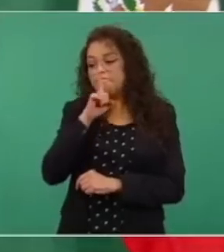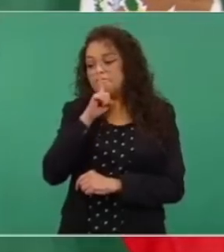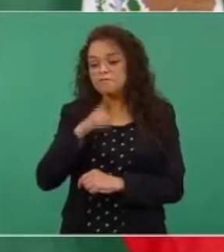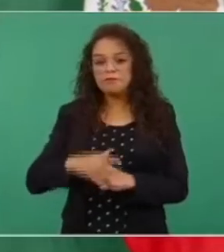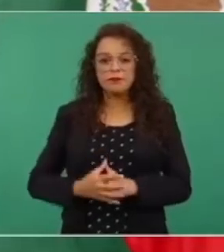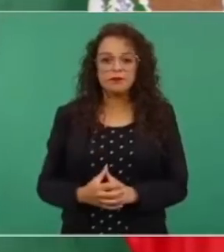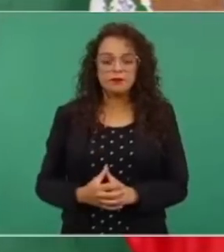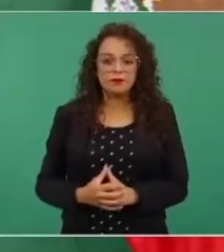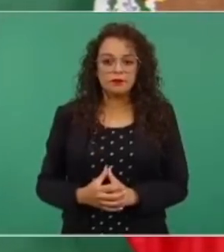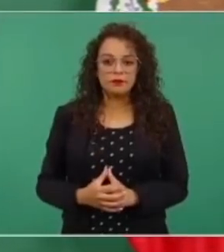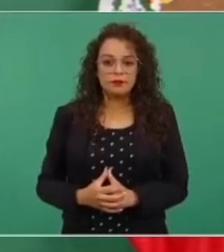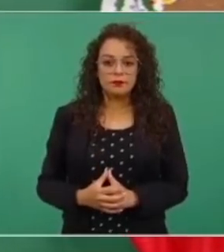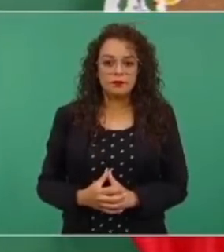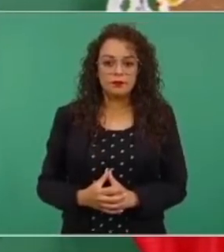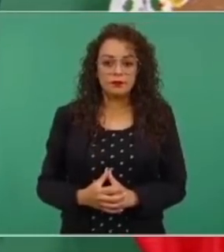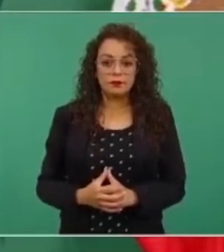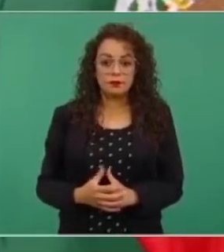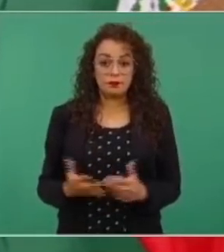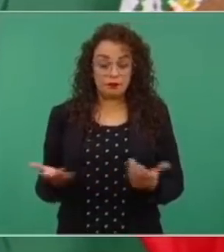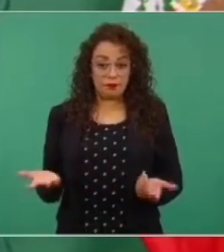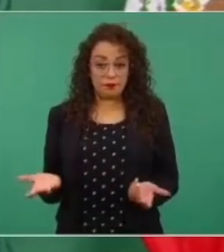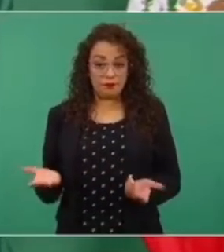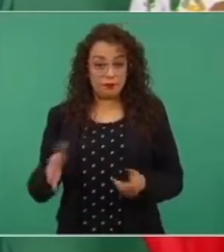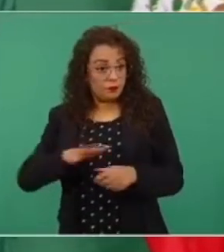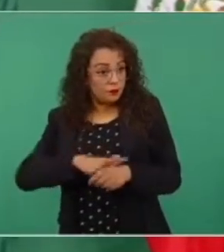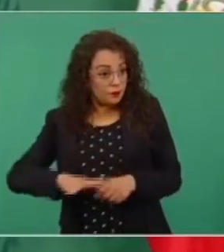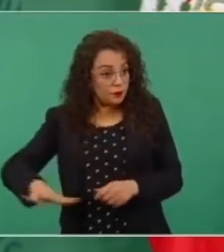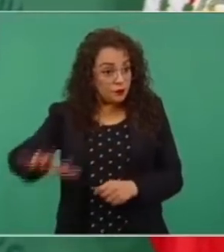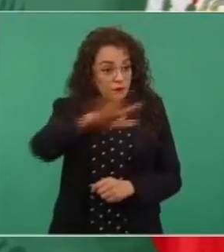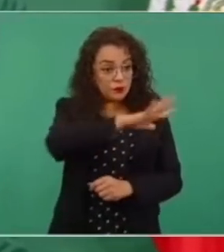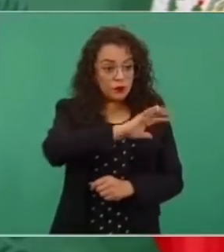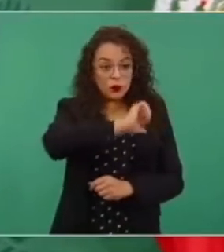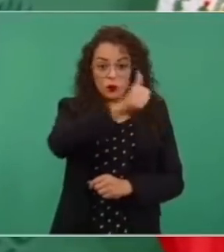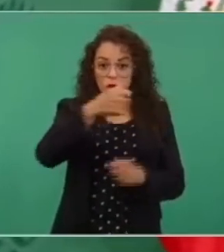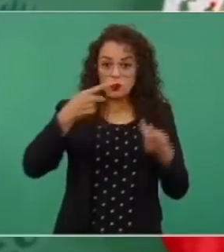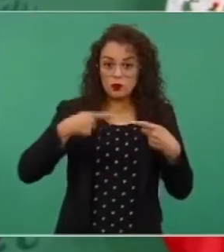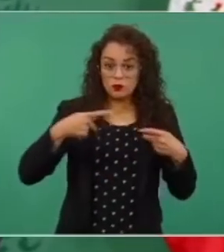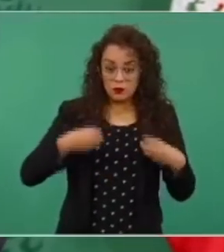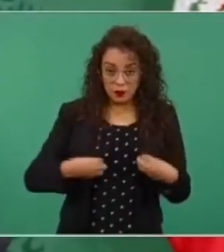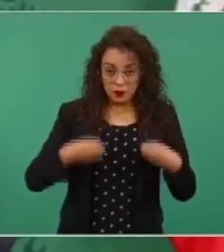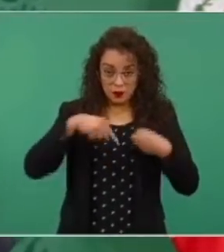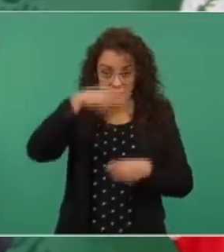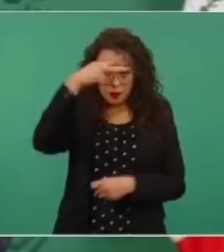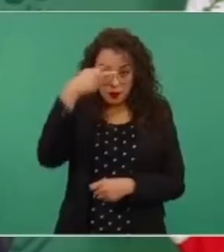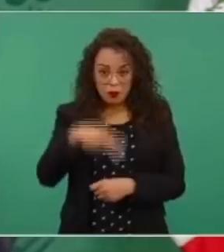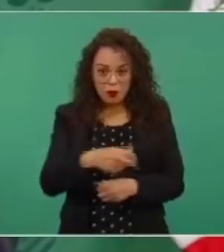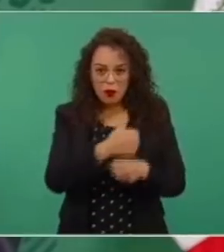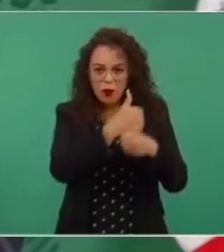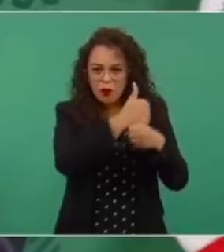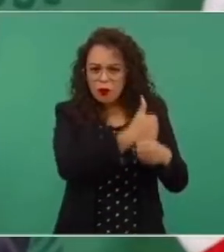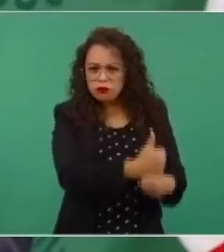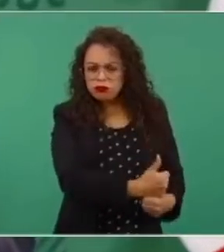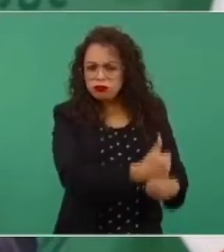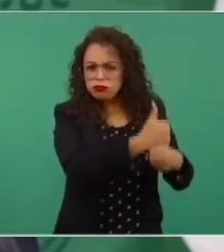a costa del sufrimiento de la mayoría de los mexicanos, porque por esa